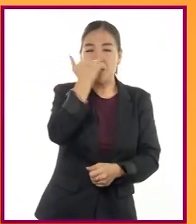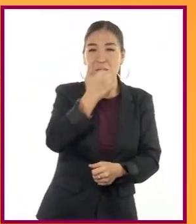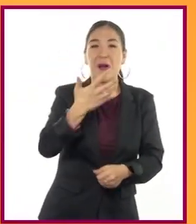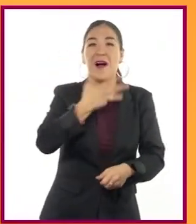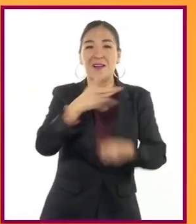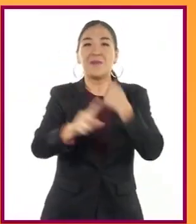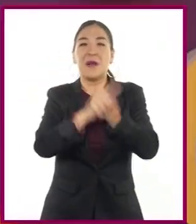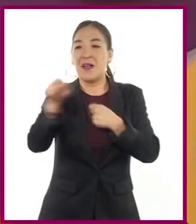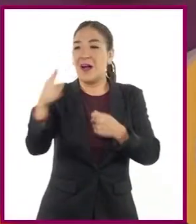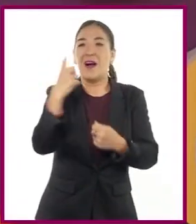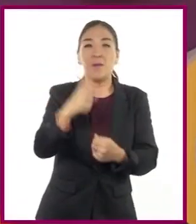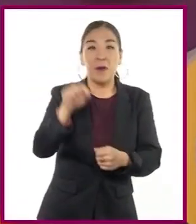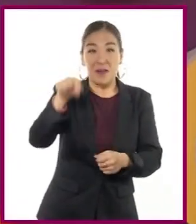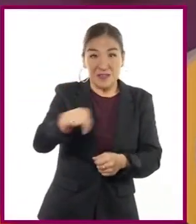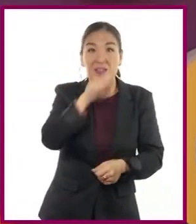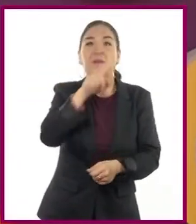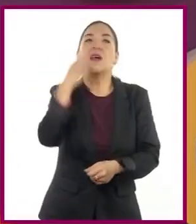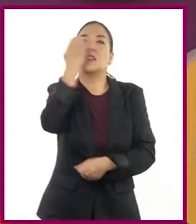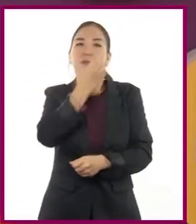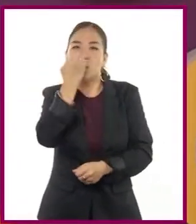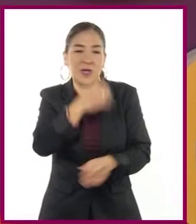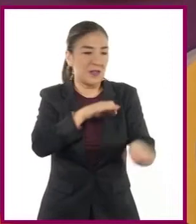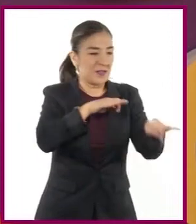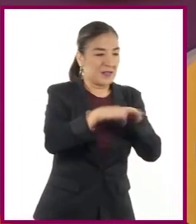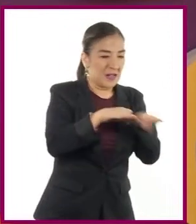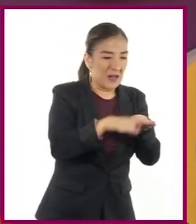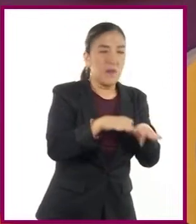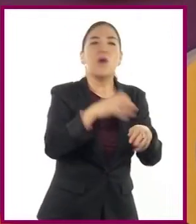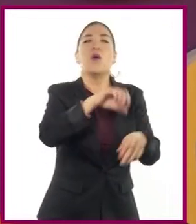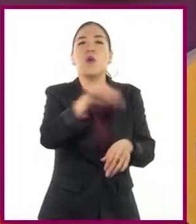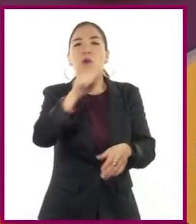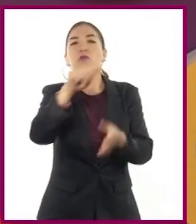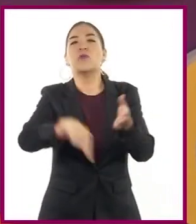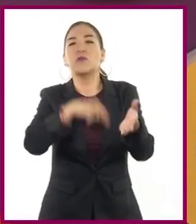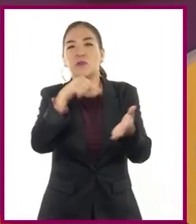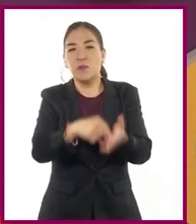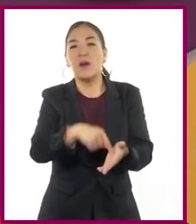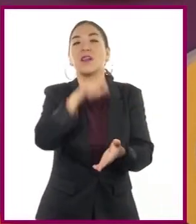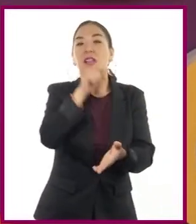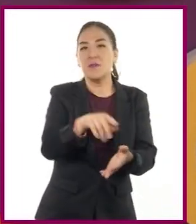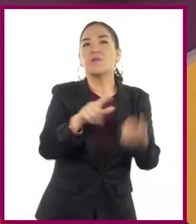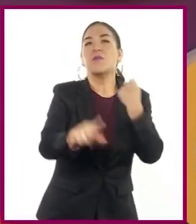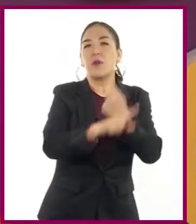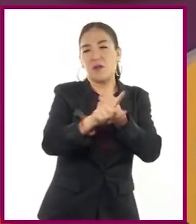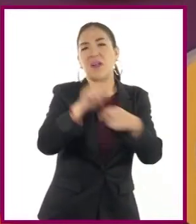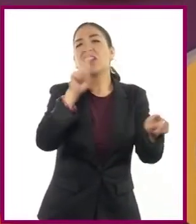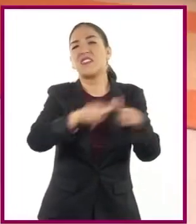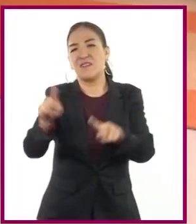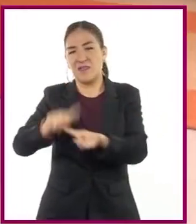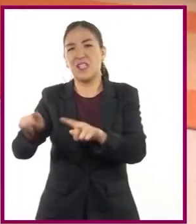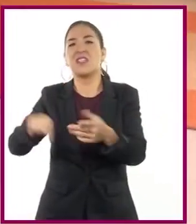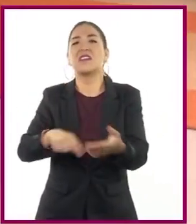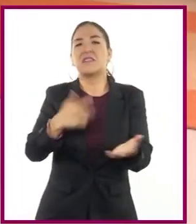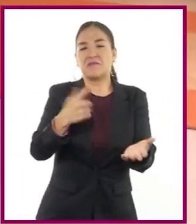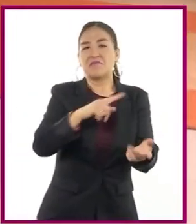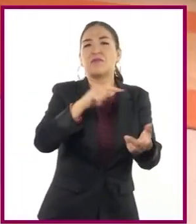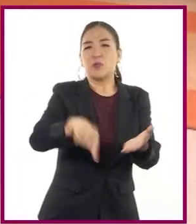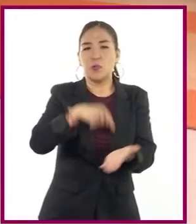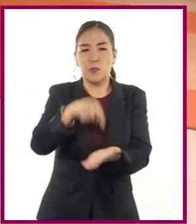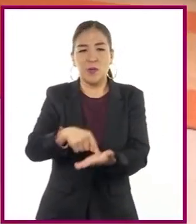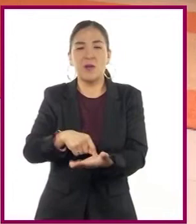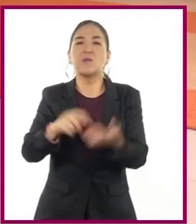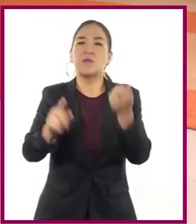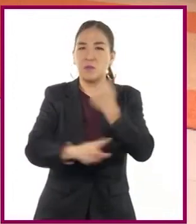en la escuela, en el trabajo, en otras comunidades y cualquier lugar. Pero te propongo